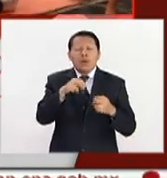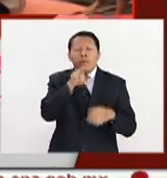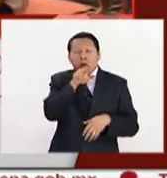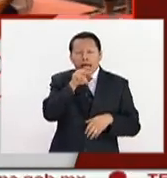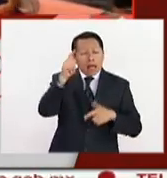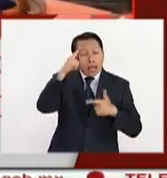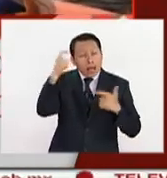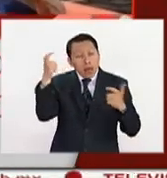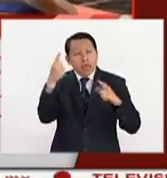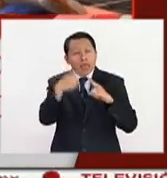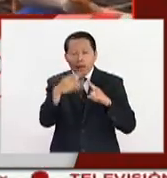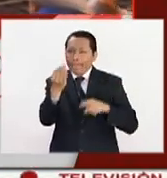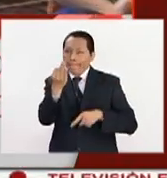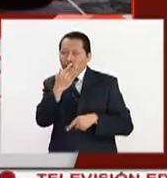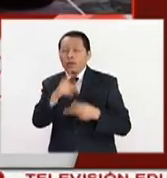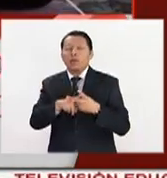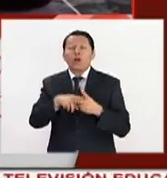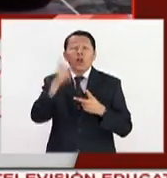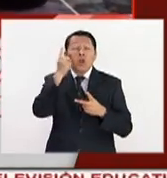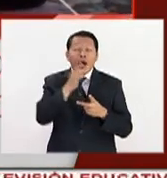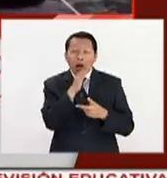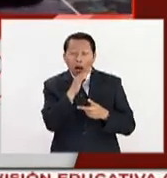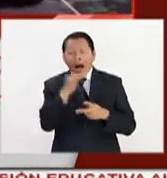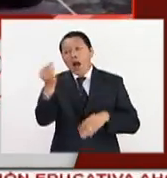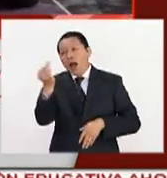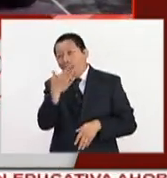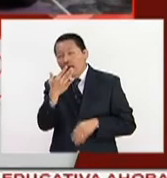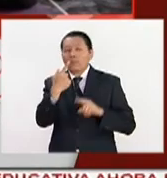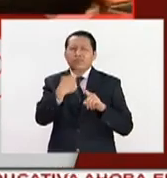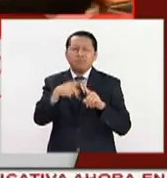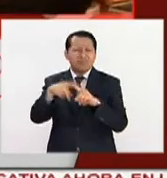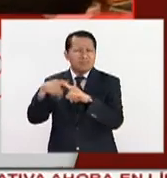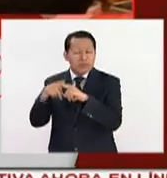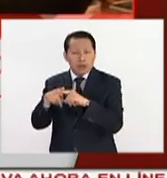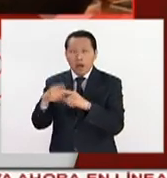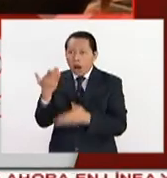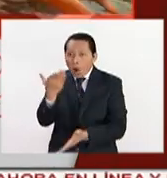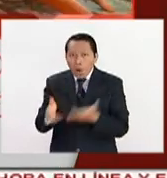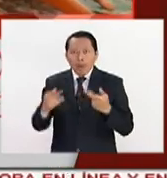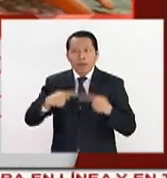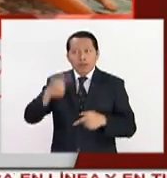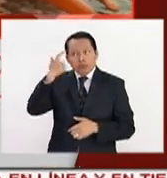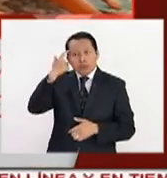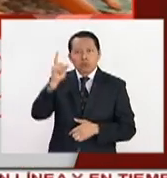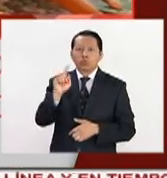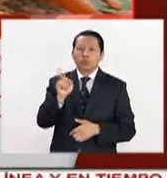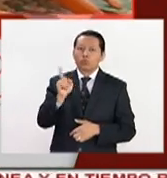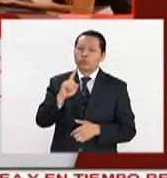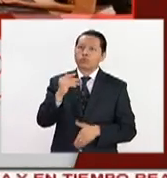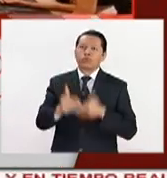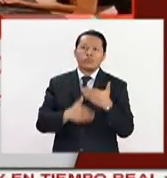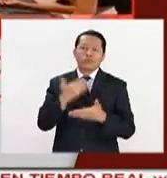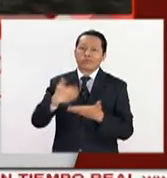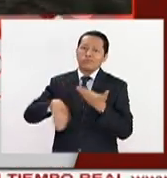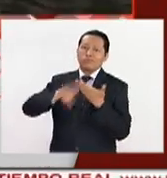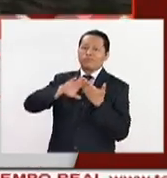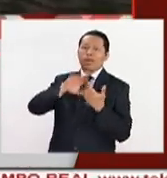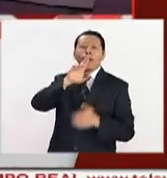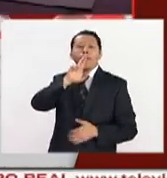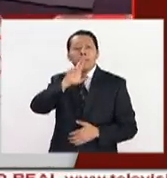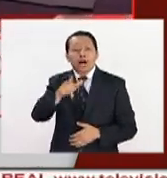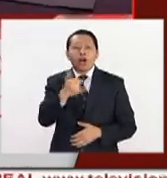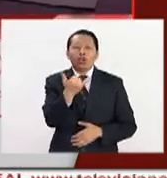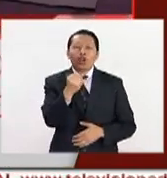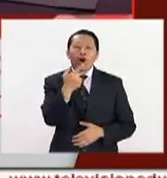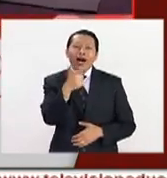damos cuenta que hay efectos secundarios muchas veces de estos medicamentos y dices, ¿qué puedo hacer? Y la verdad es que el yoga es una gran herramienta